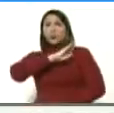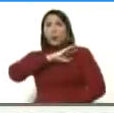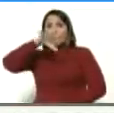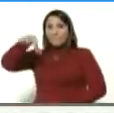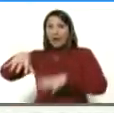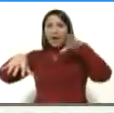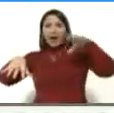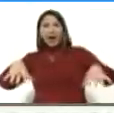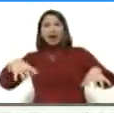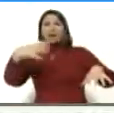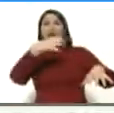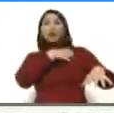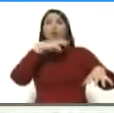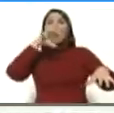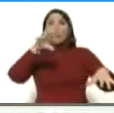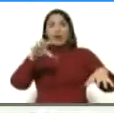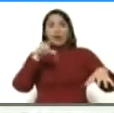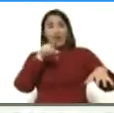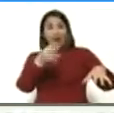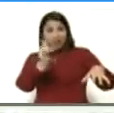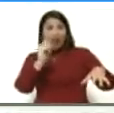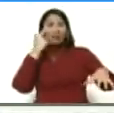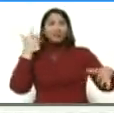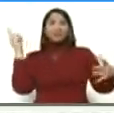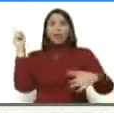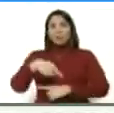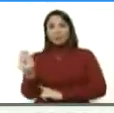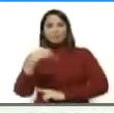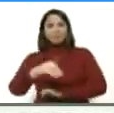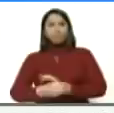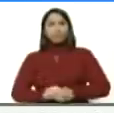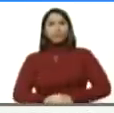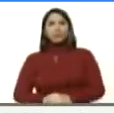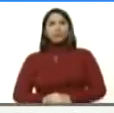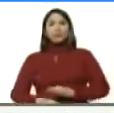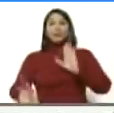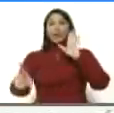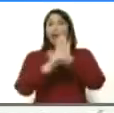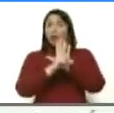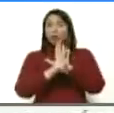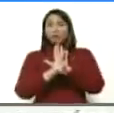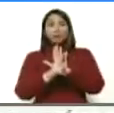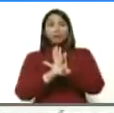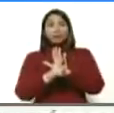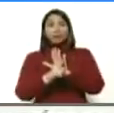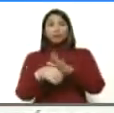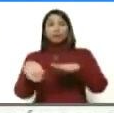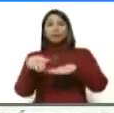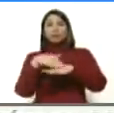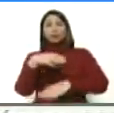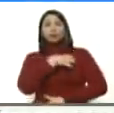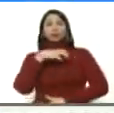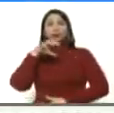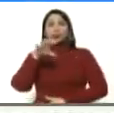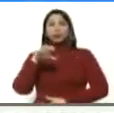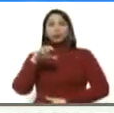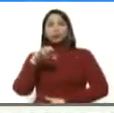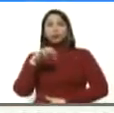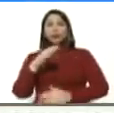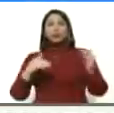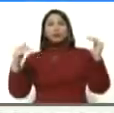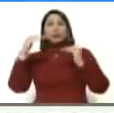Estados soberanos. Y aplica en este caso, además, la ley de inmunidad soberana sobre las